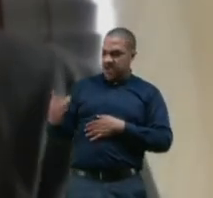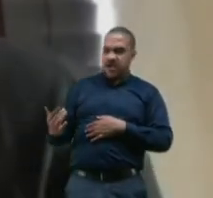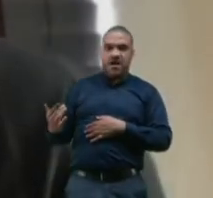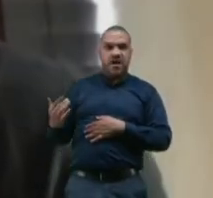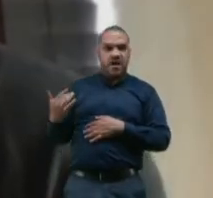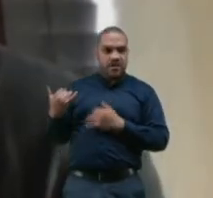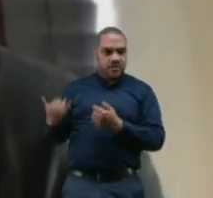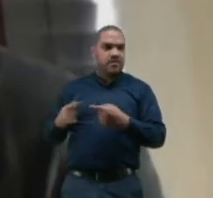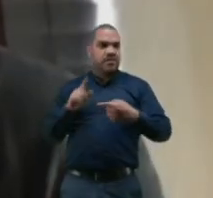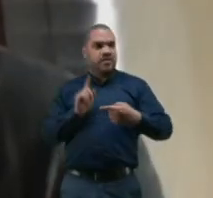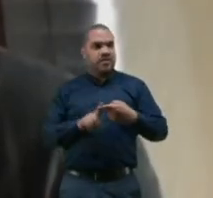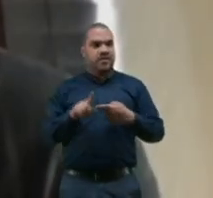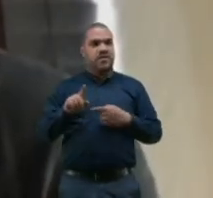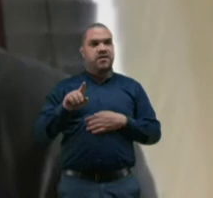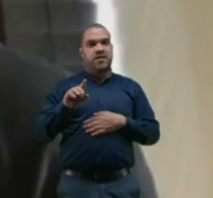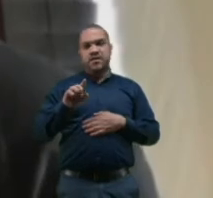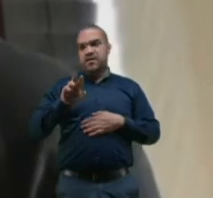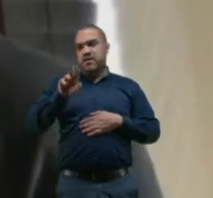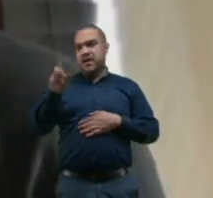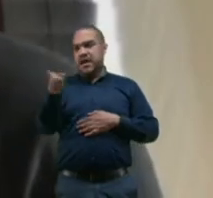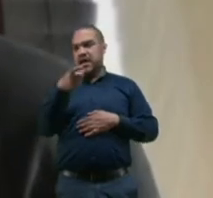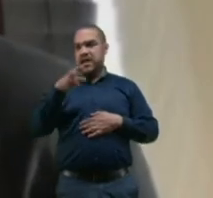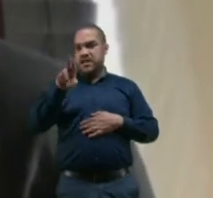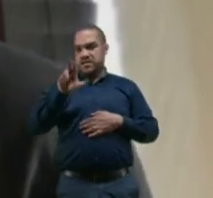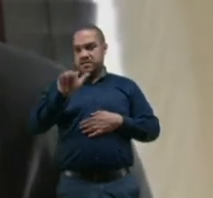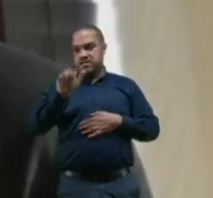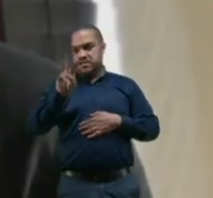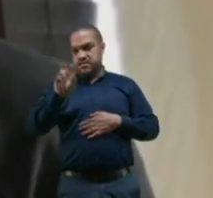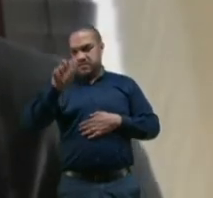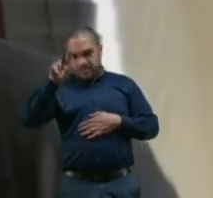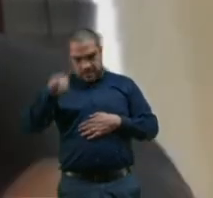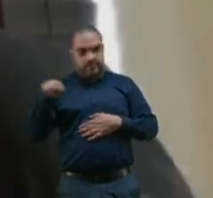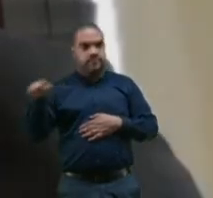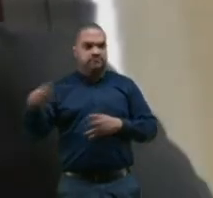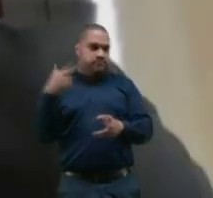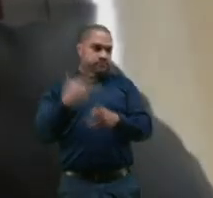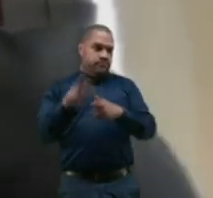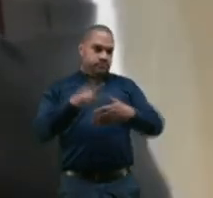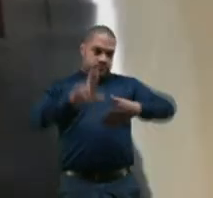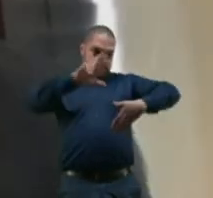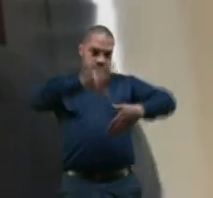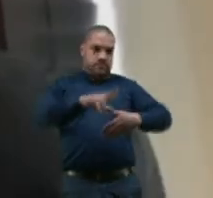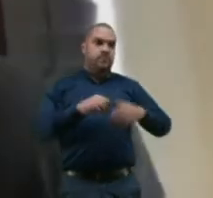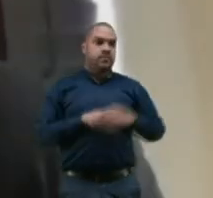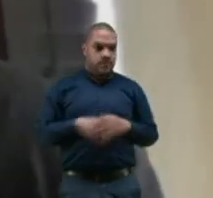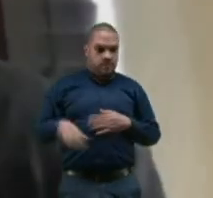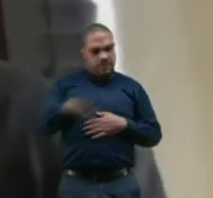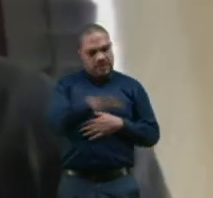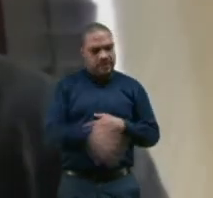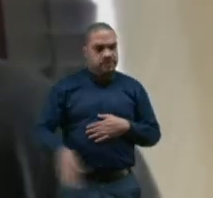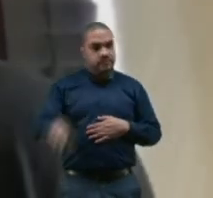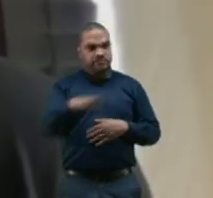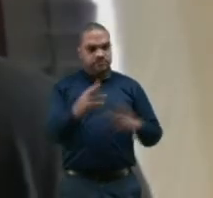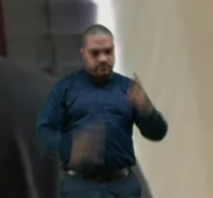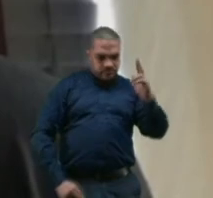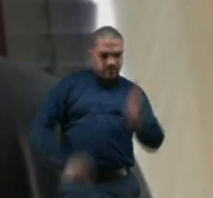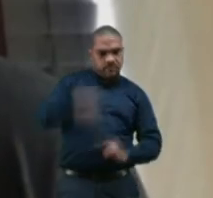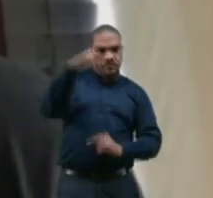el round va a ser latinoamerica y aquí está la oportunidad para construirse pues todas estas grandes compañías